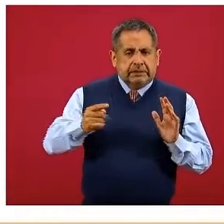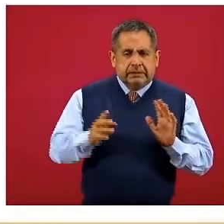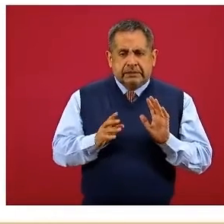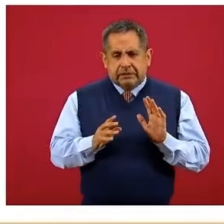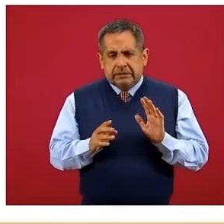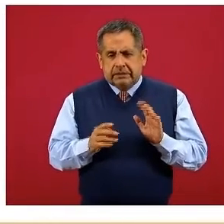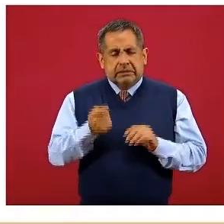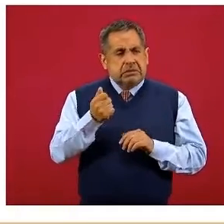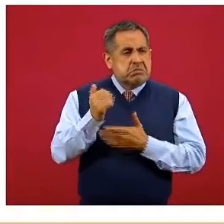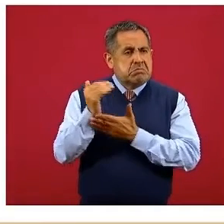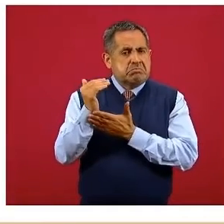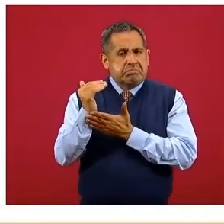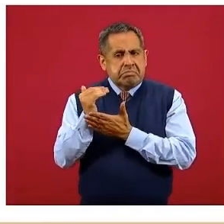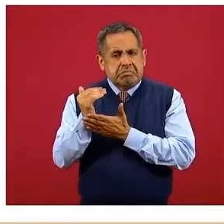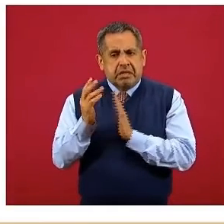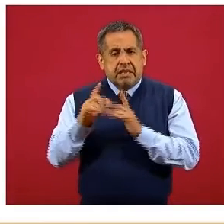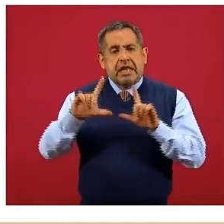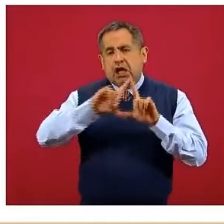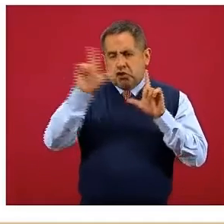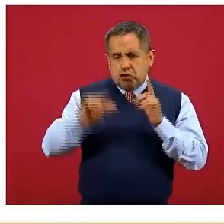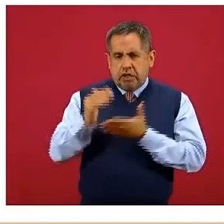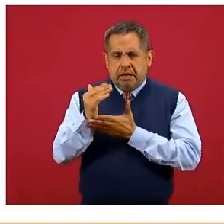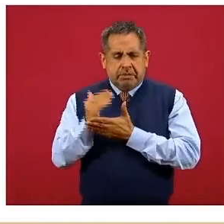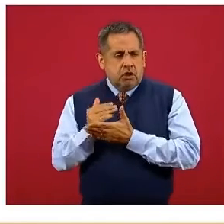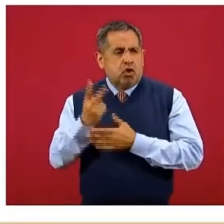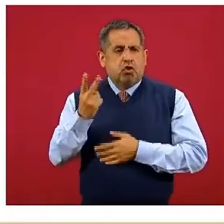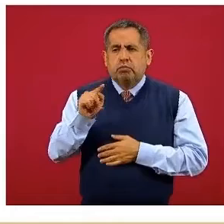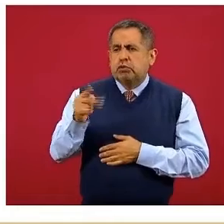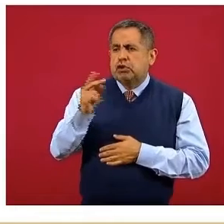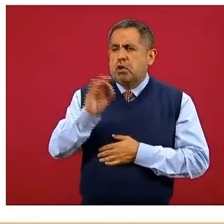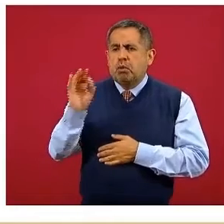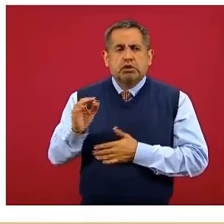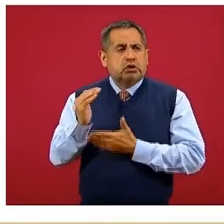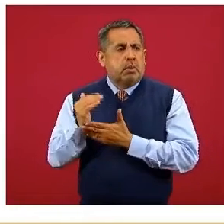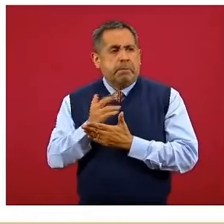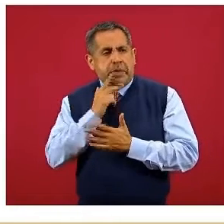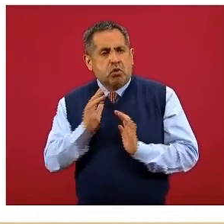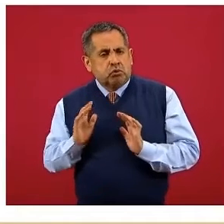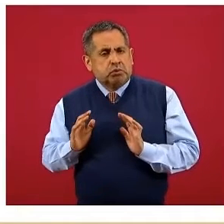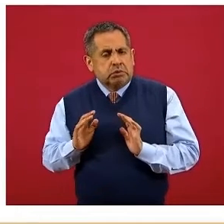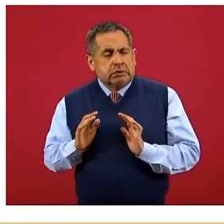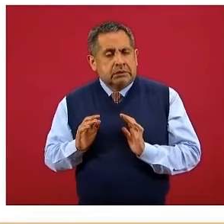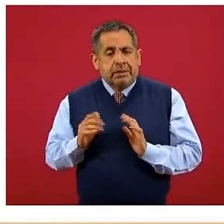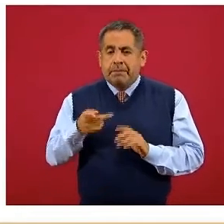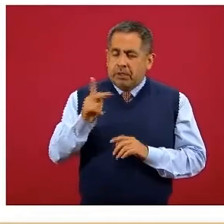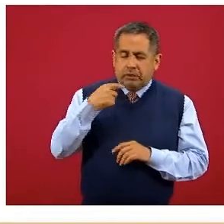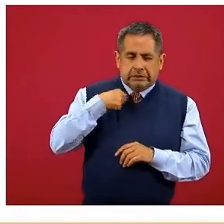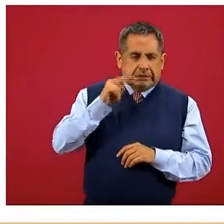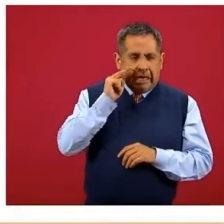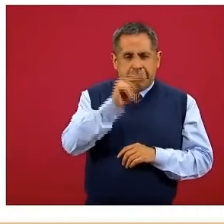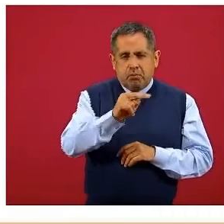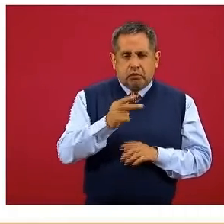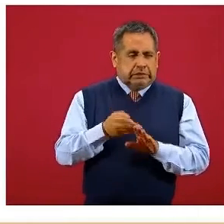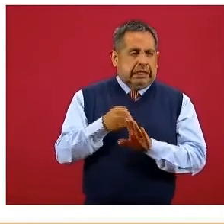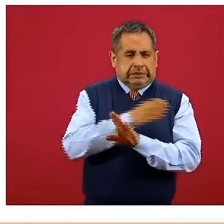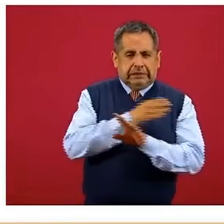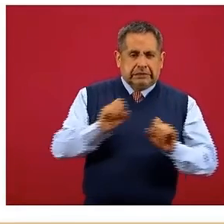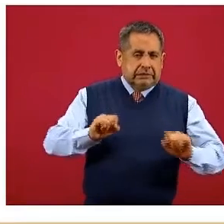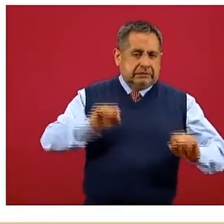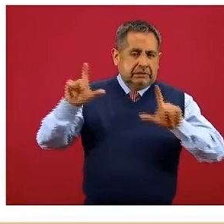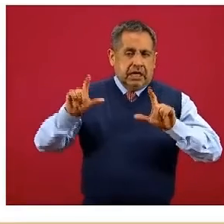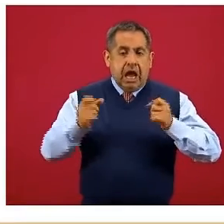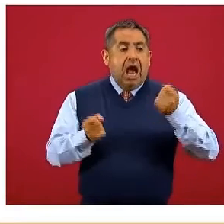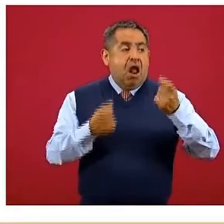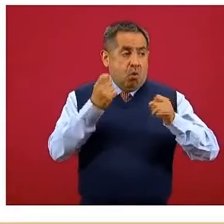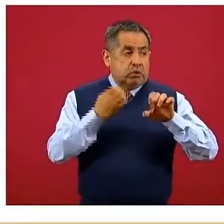tuvimos un ligero descenso a nivel nacional, 2.0% para el cambio semanal, aunque como ya vimos en gráficos previos, vemos que